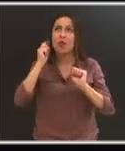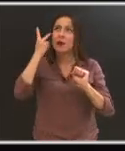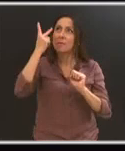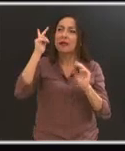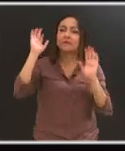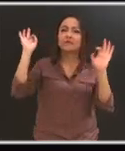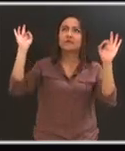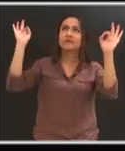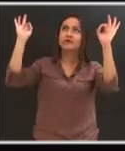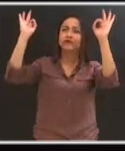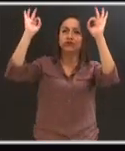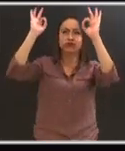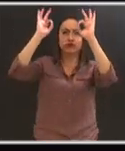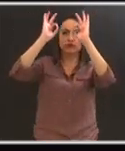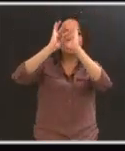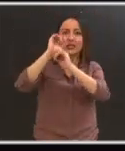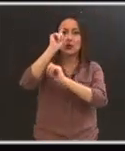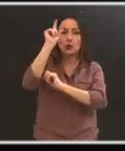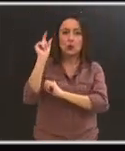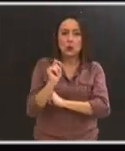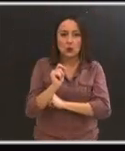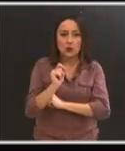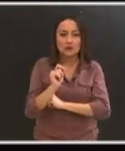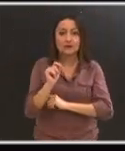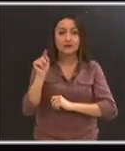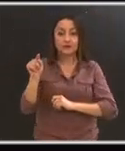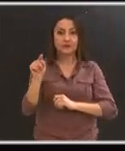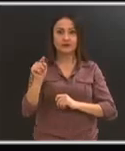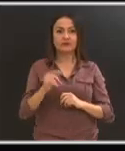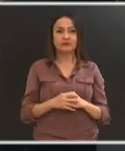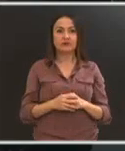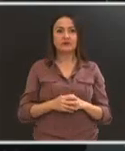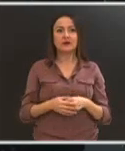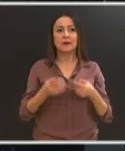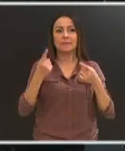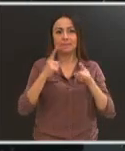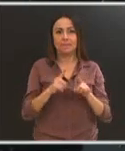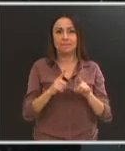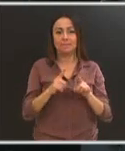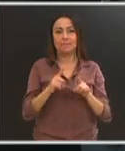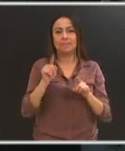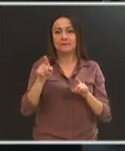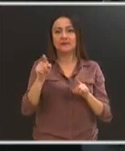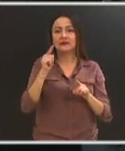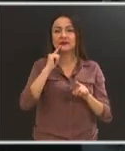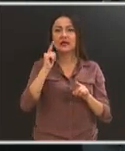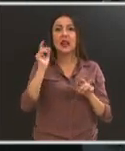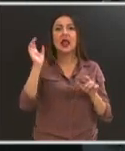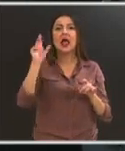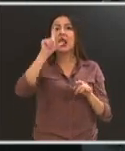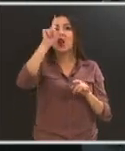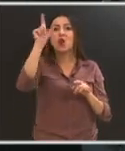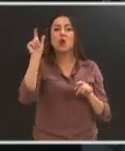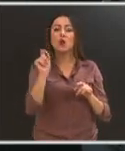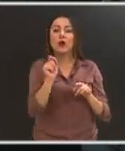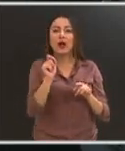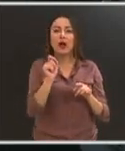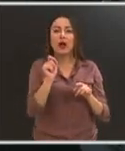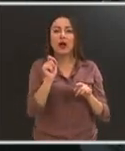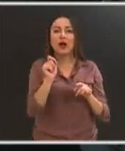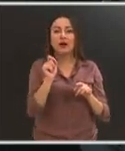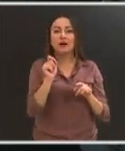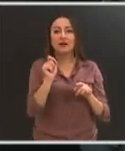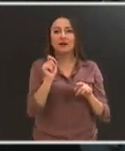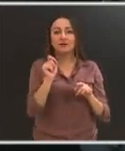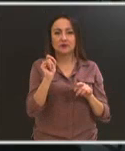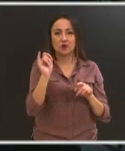observar un eclipse parcial de luna. Un eclipse parcial de luna es un fenómeno astronómico en el cual la luna entra parcialmente, valga